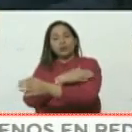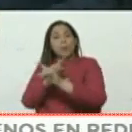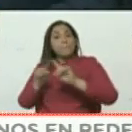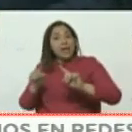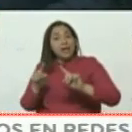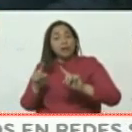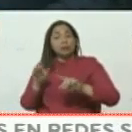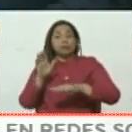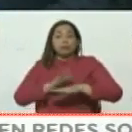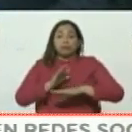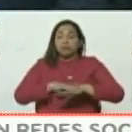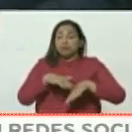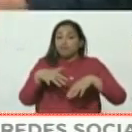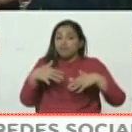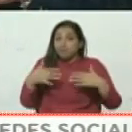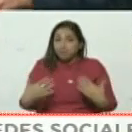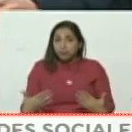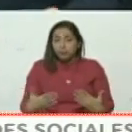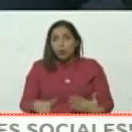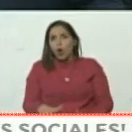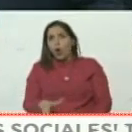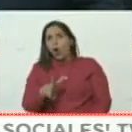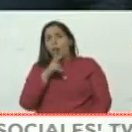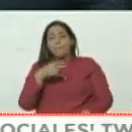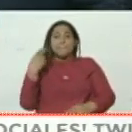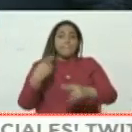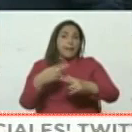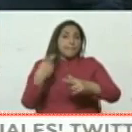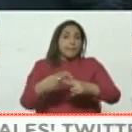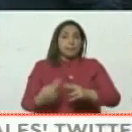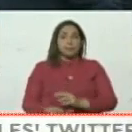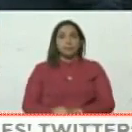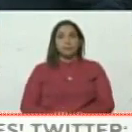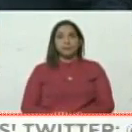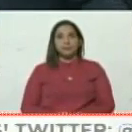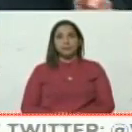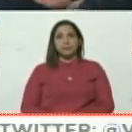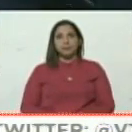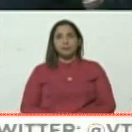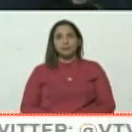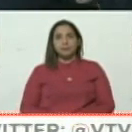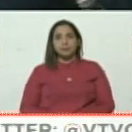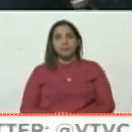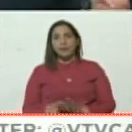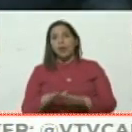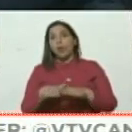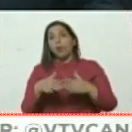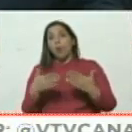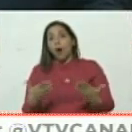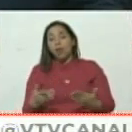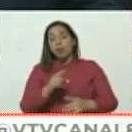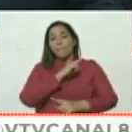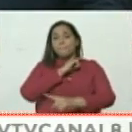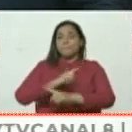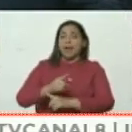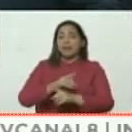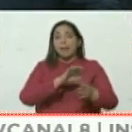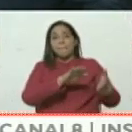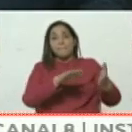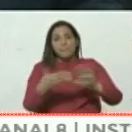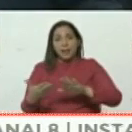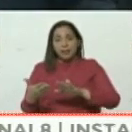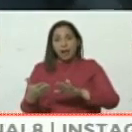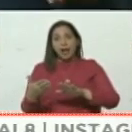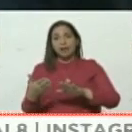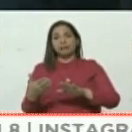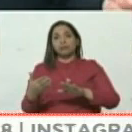resulta tremendamente peligroso es que cuando se mandan a matar y a morir, a